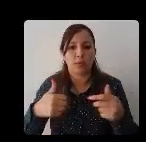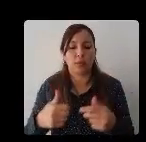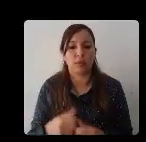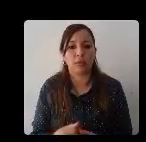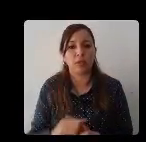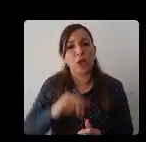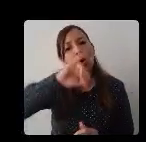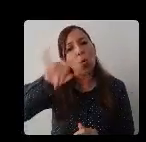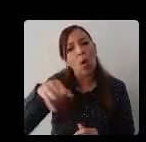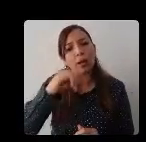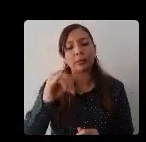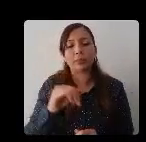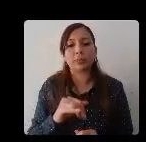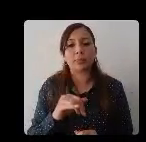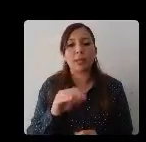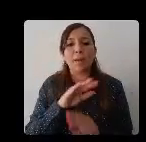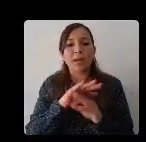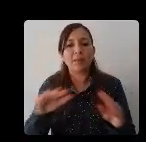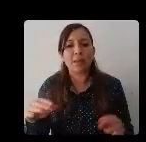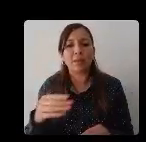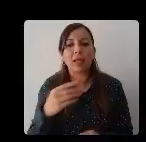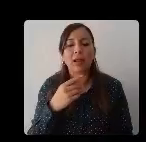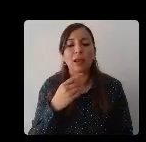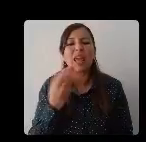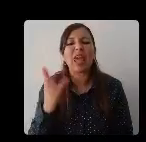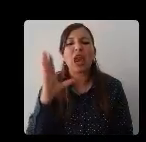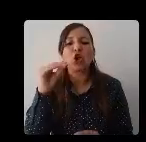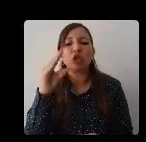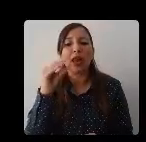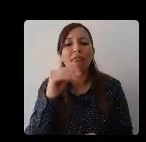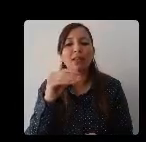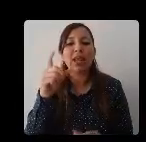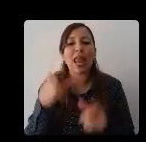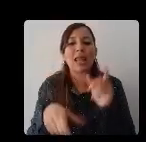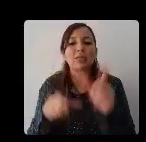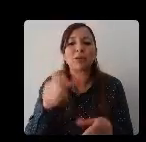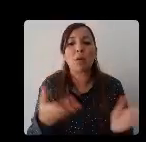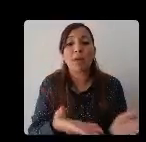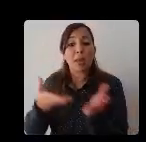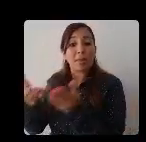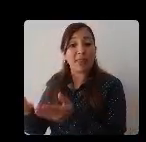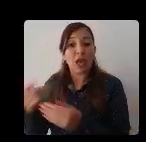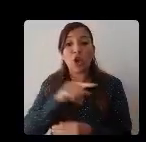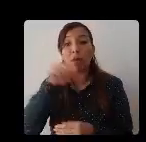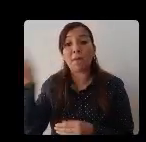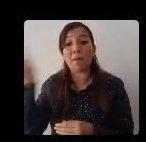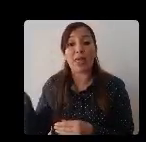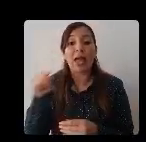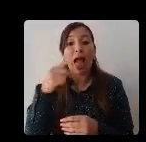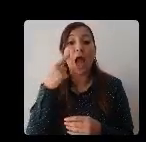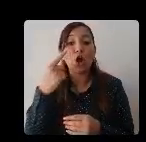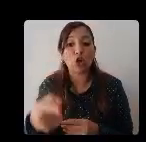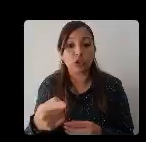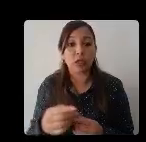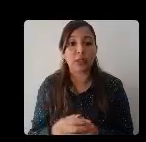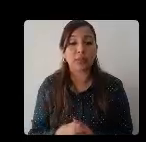Ahí visitarnos para vivirlo, no queremos contarlo, ¿no? Porque primero hay que vivirlo, hay que ver la realidad, porque no va a ser